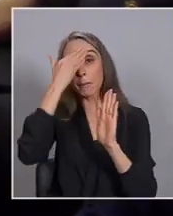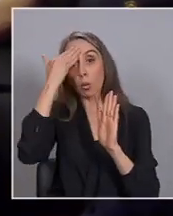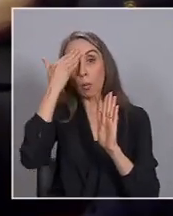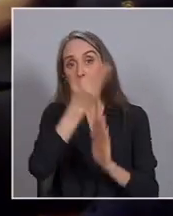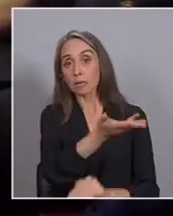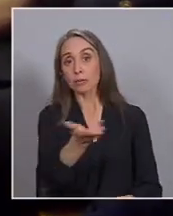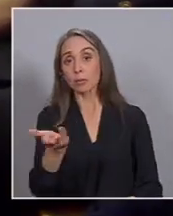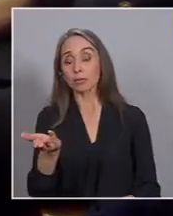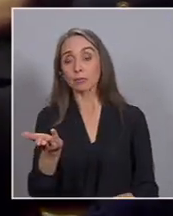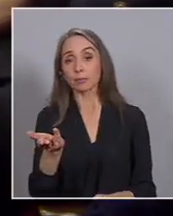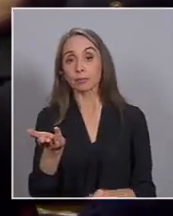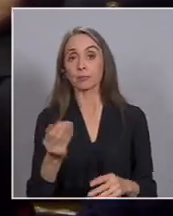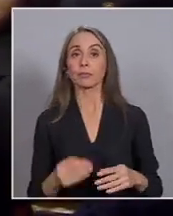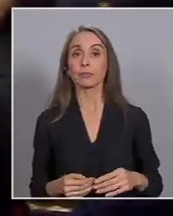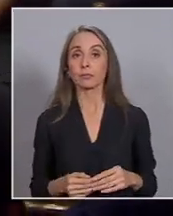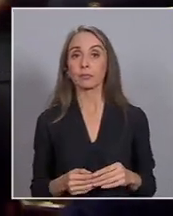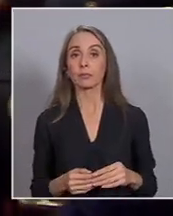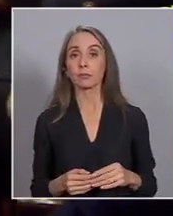tener